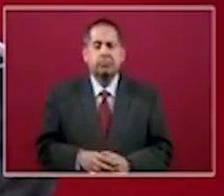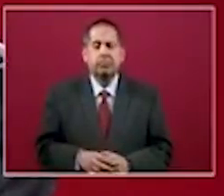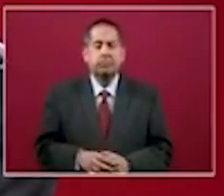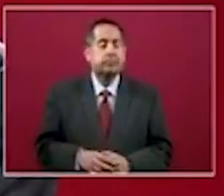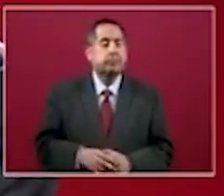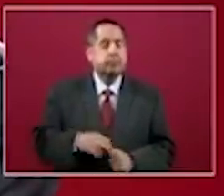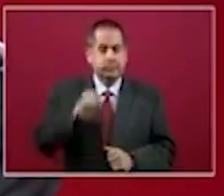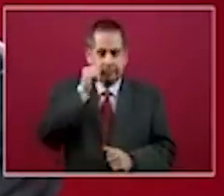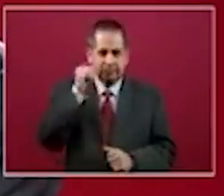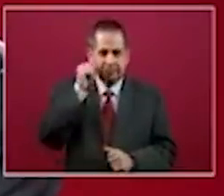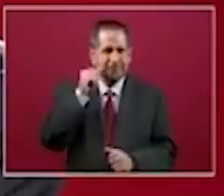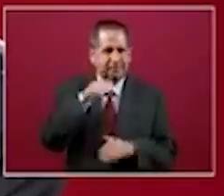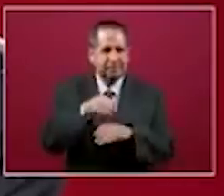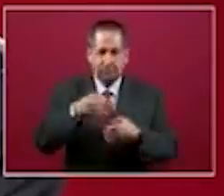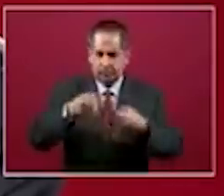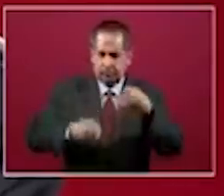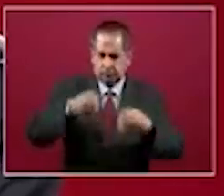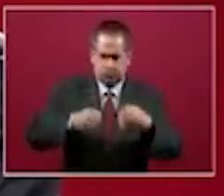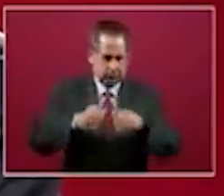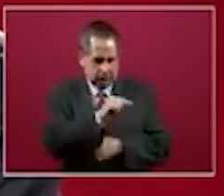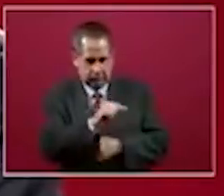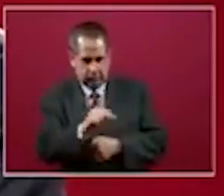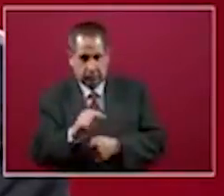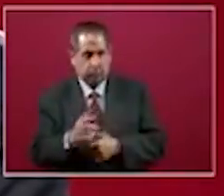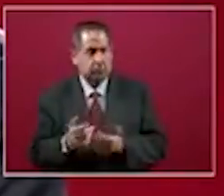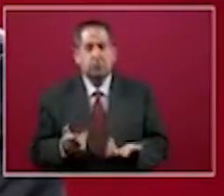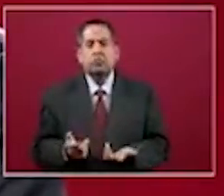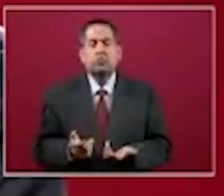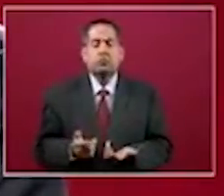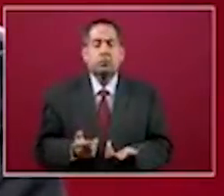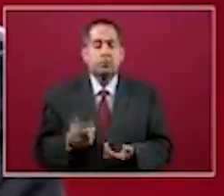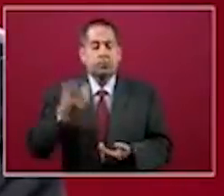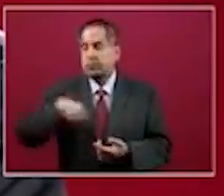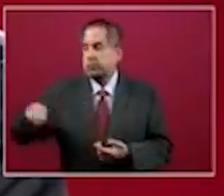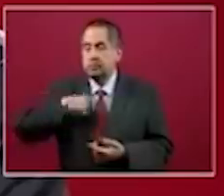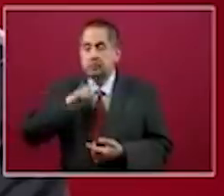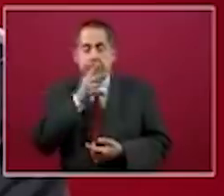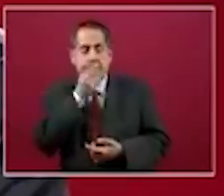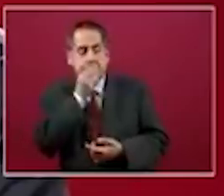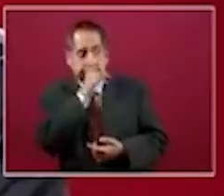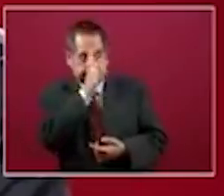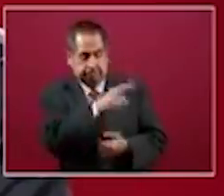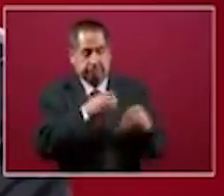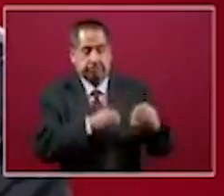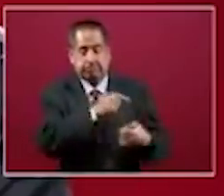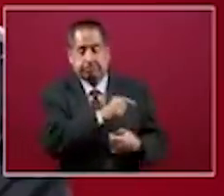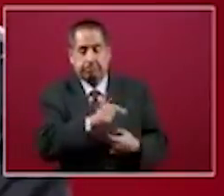Ayer hablábamos del caso de los jueces, que como nadie decía nada,